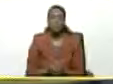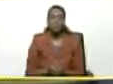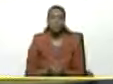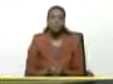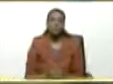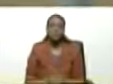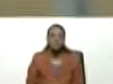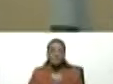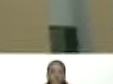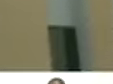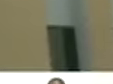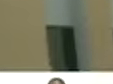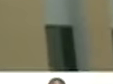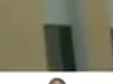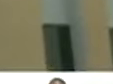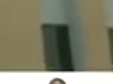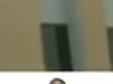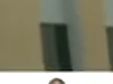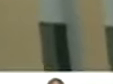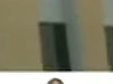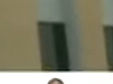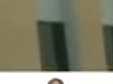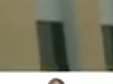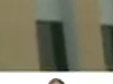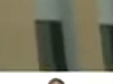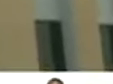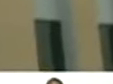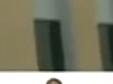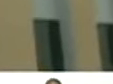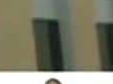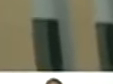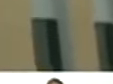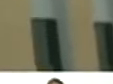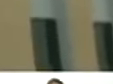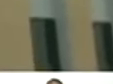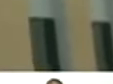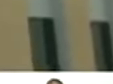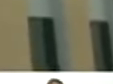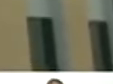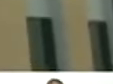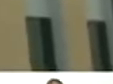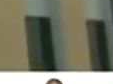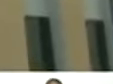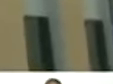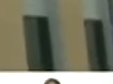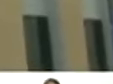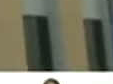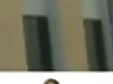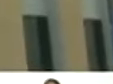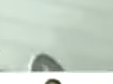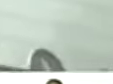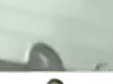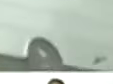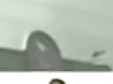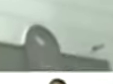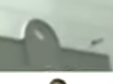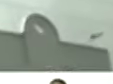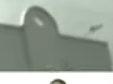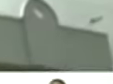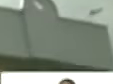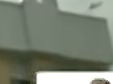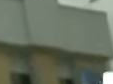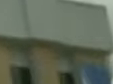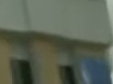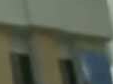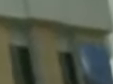presidente esta manera quedado inaugurada la Universidad Nacional experimental Rómulo Gallegos núcleo maturín donde se estarán formando en